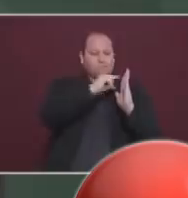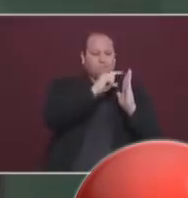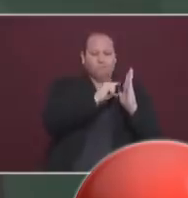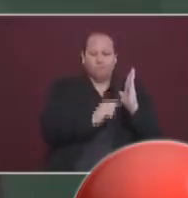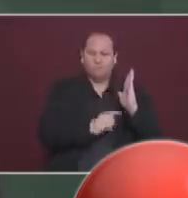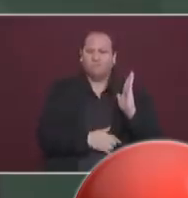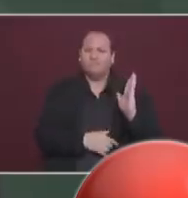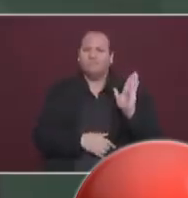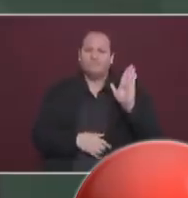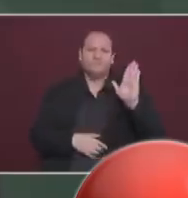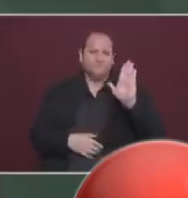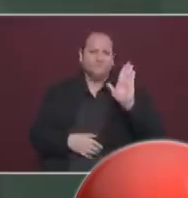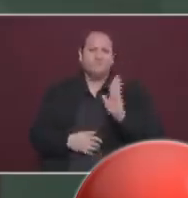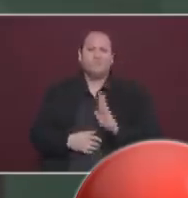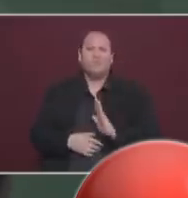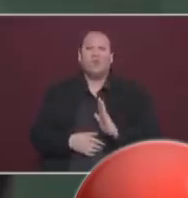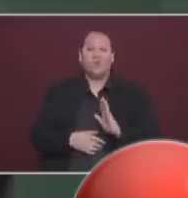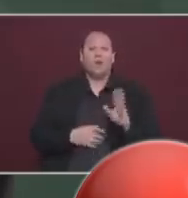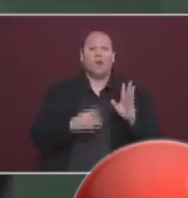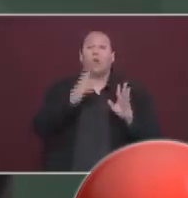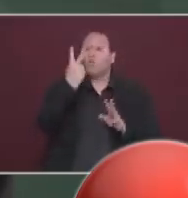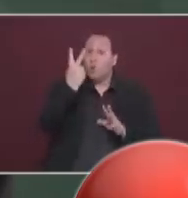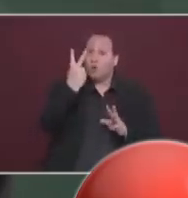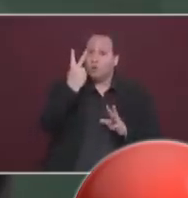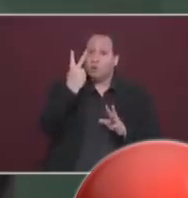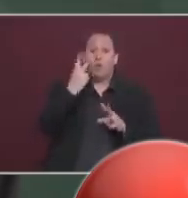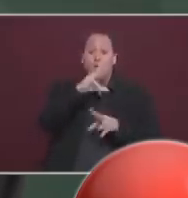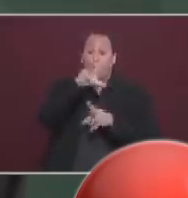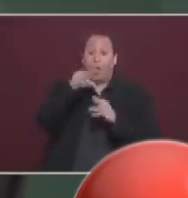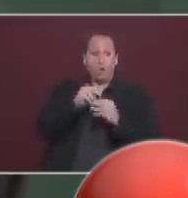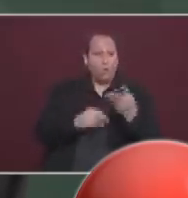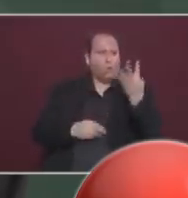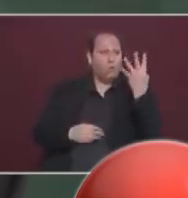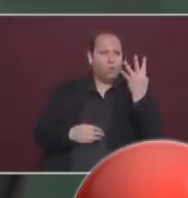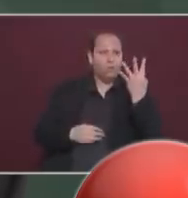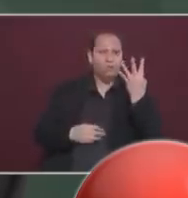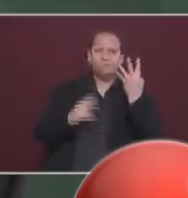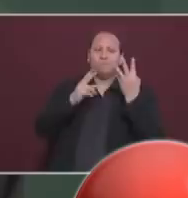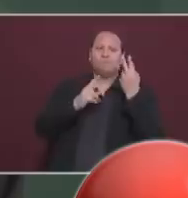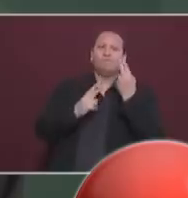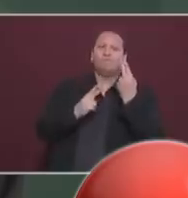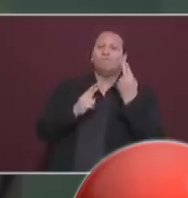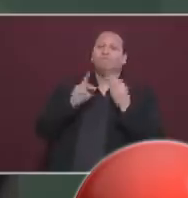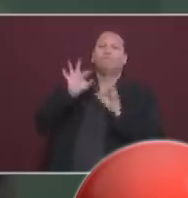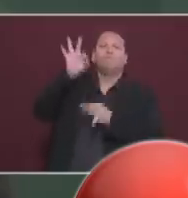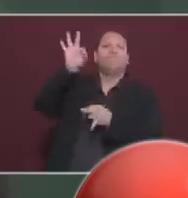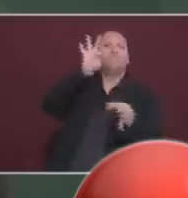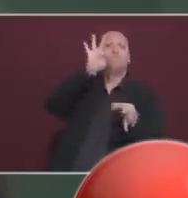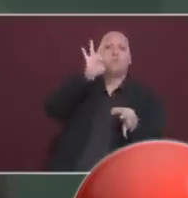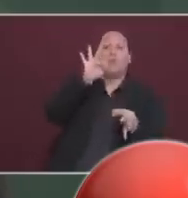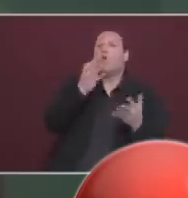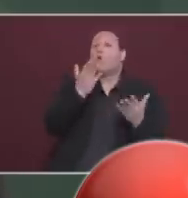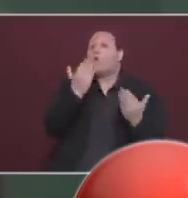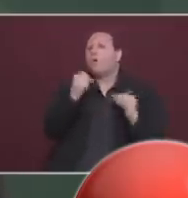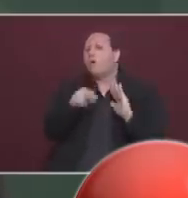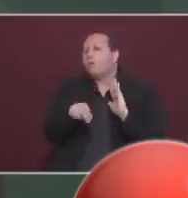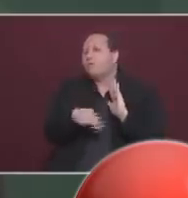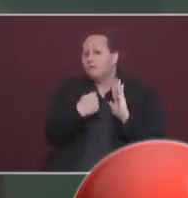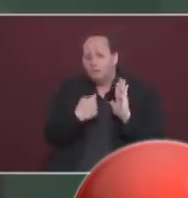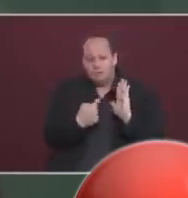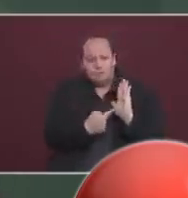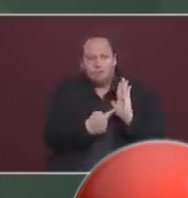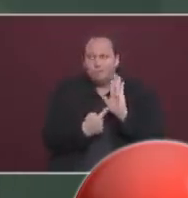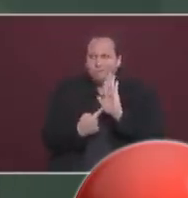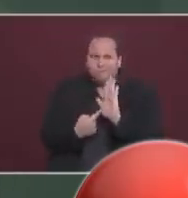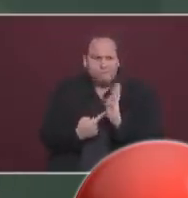de 4 que tiene la carta, sin firma.